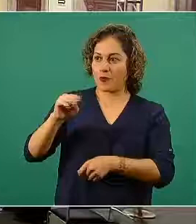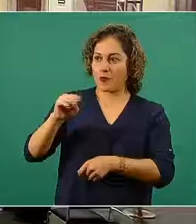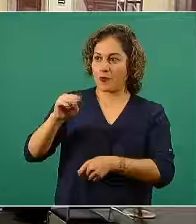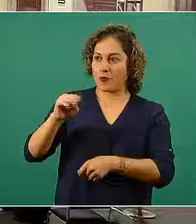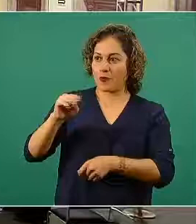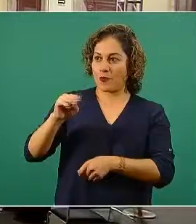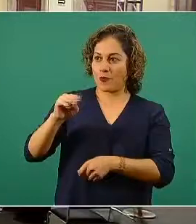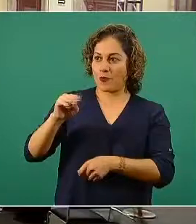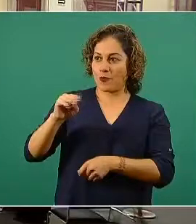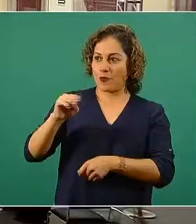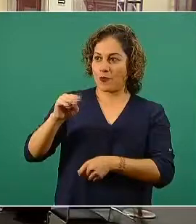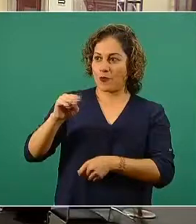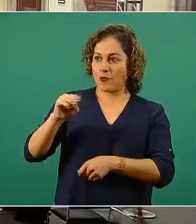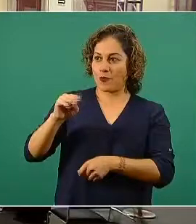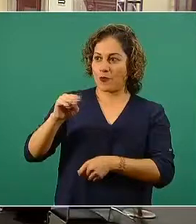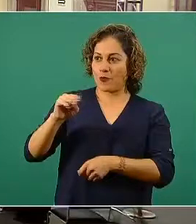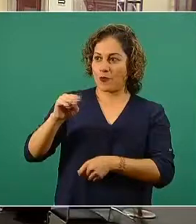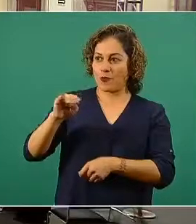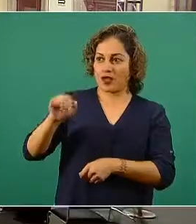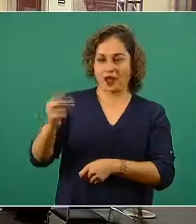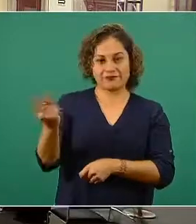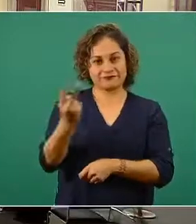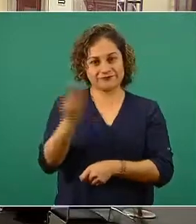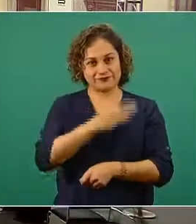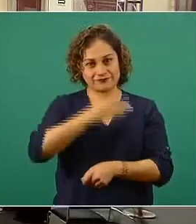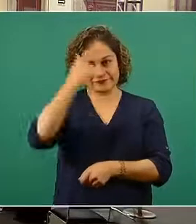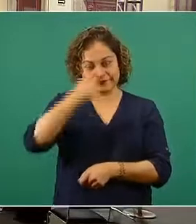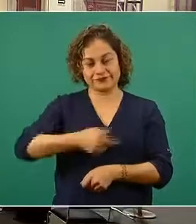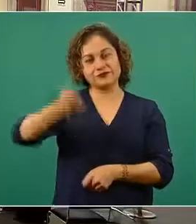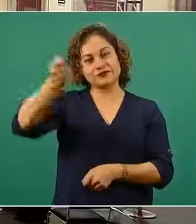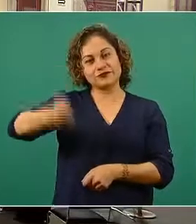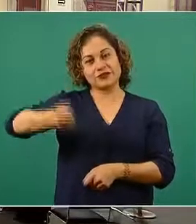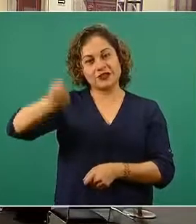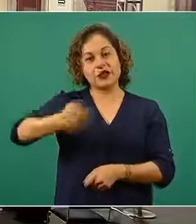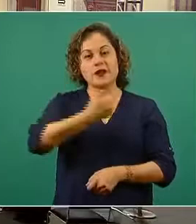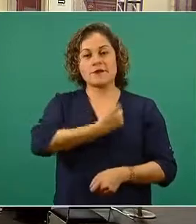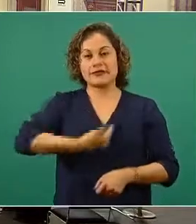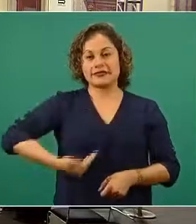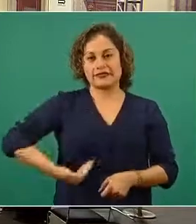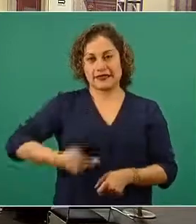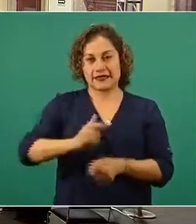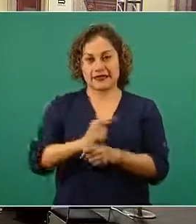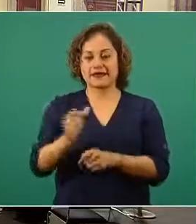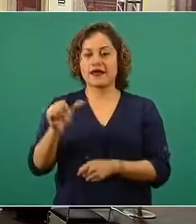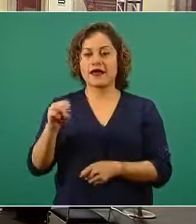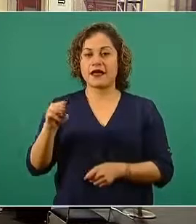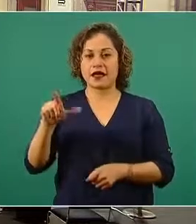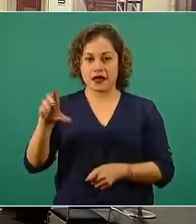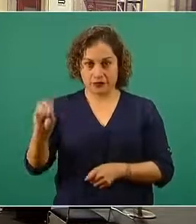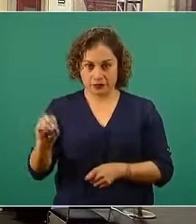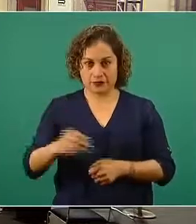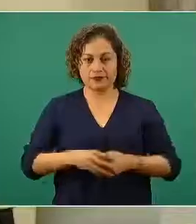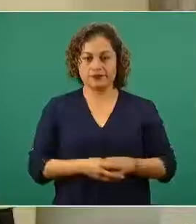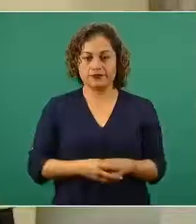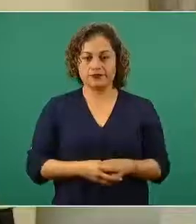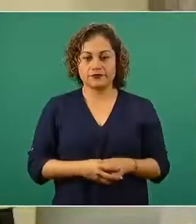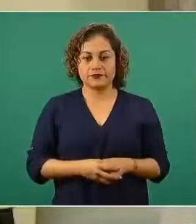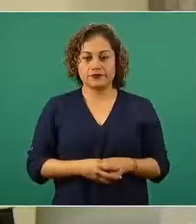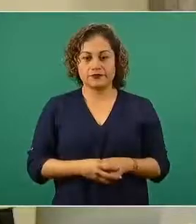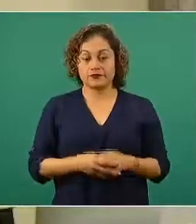Doctor Alomía, muy buenas noches. Buenas noches. Mandamos un saludo al presidente López Obrador y bueno, si me permiten